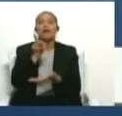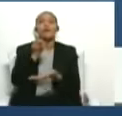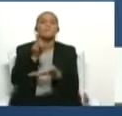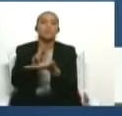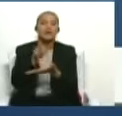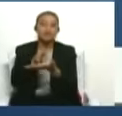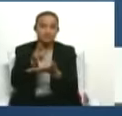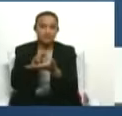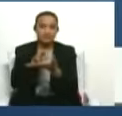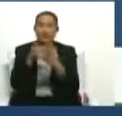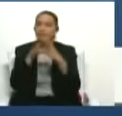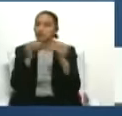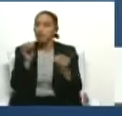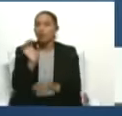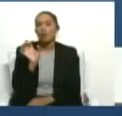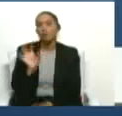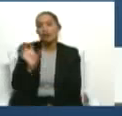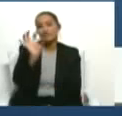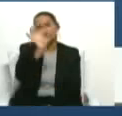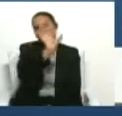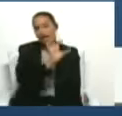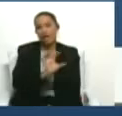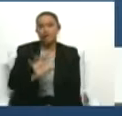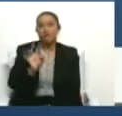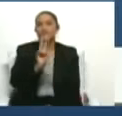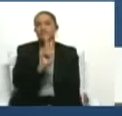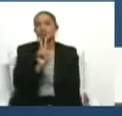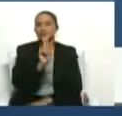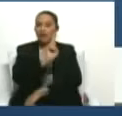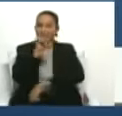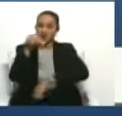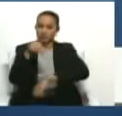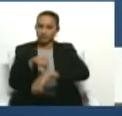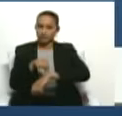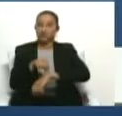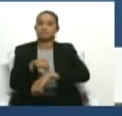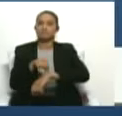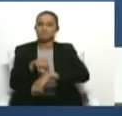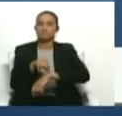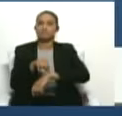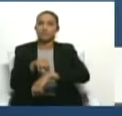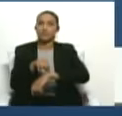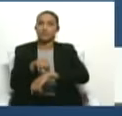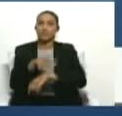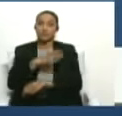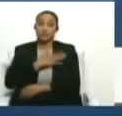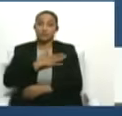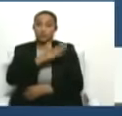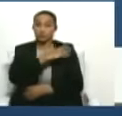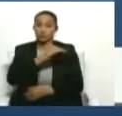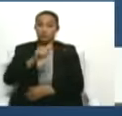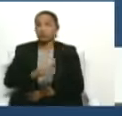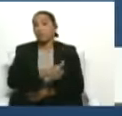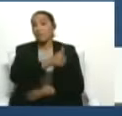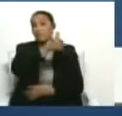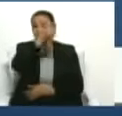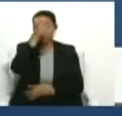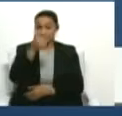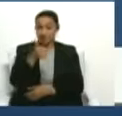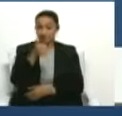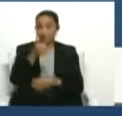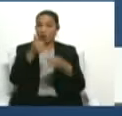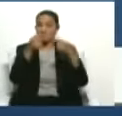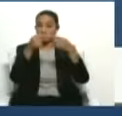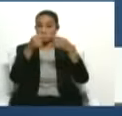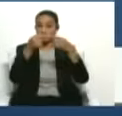nacional de nosotros como fiscal general, los fiscales superiores, directores generales y de línea en sitios neurálgicos